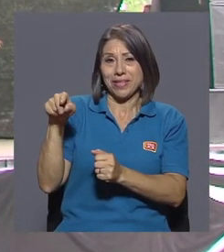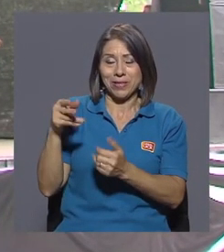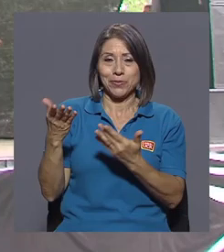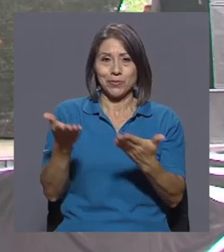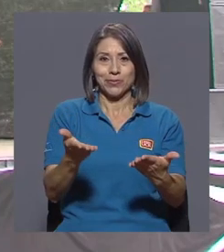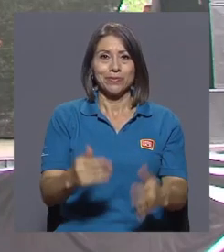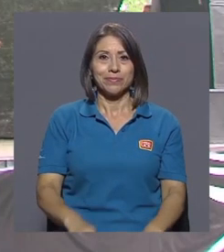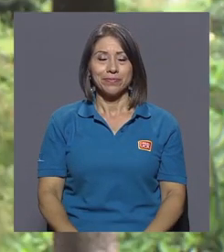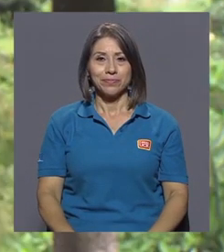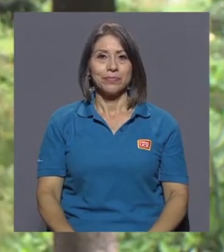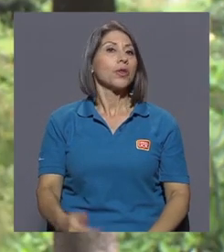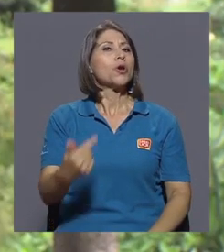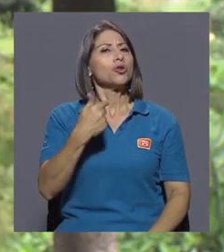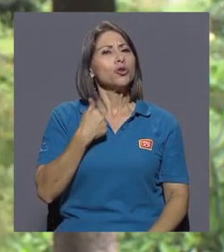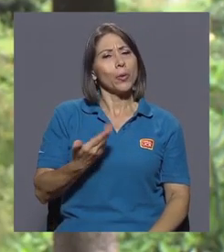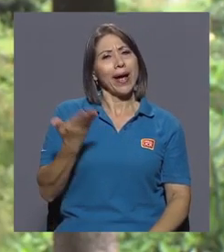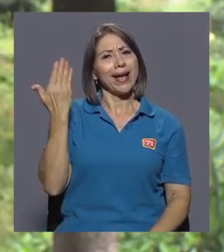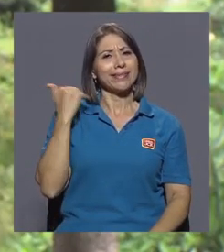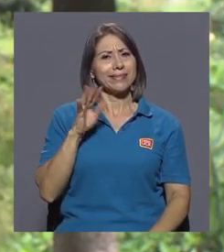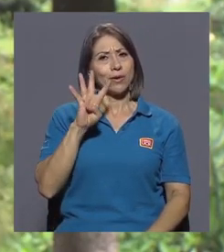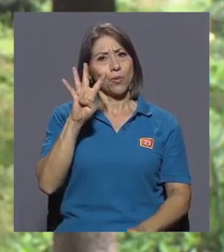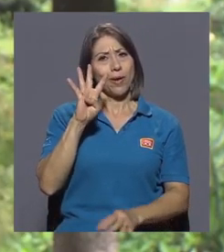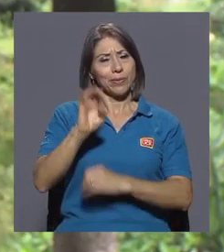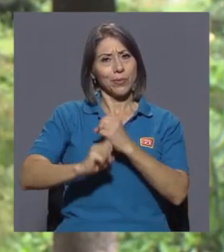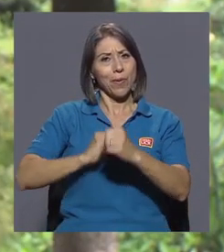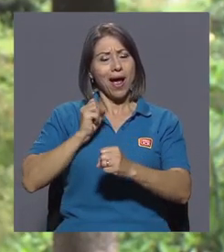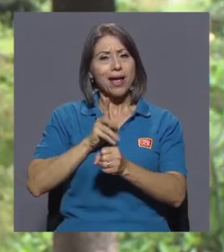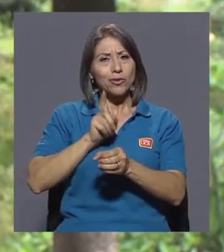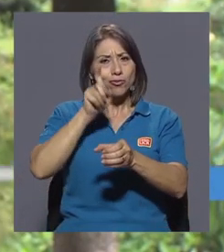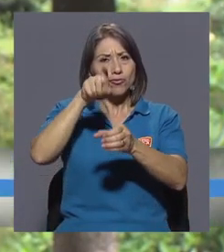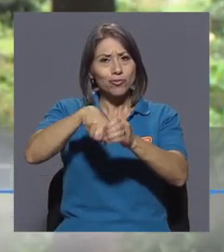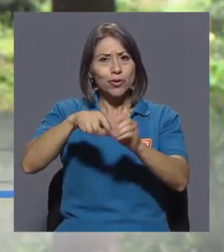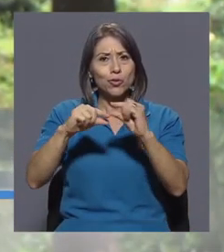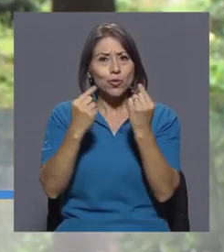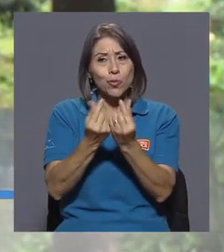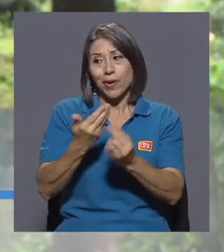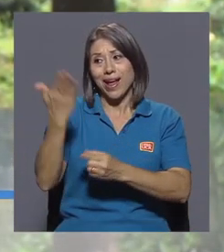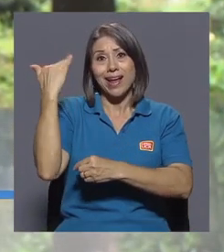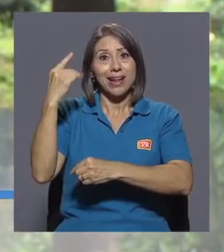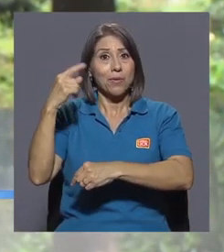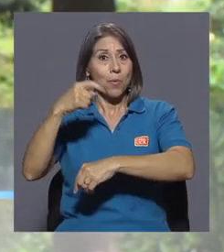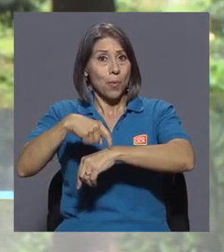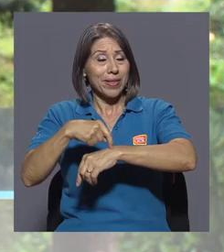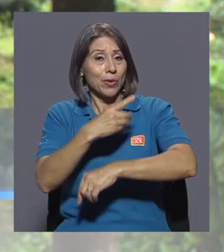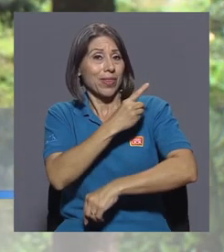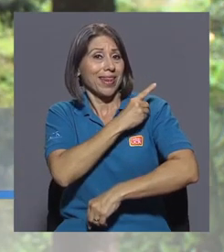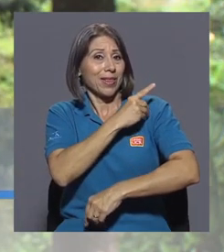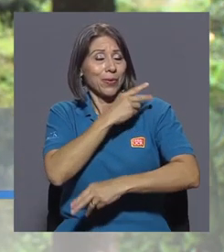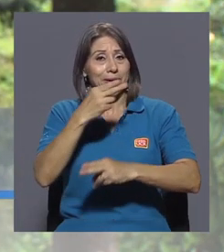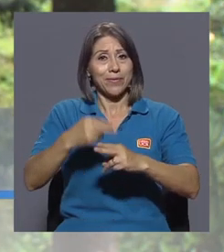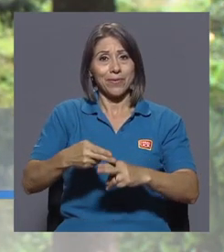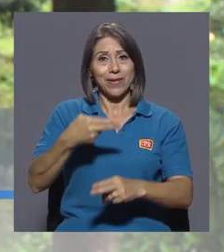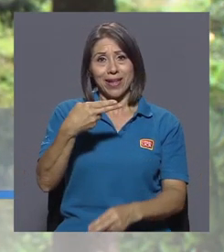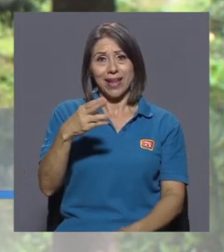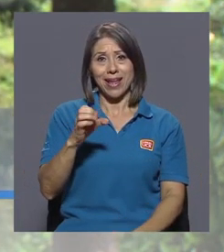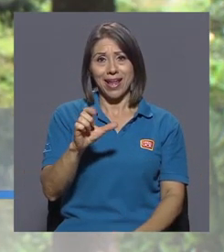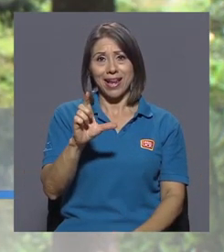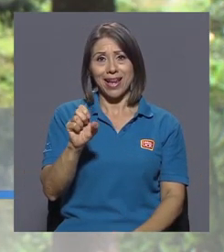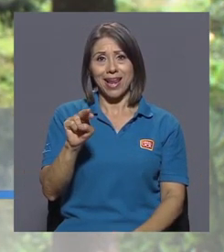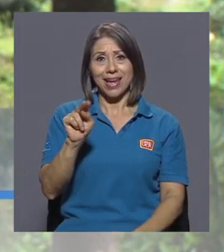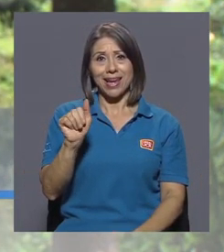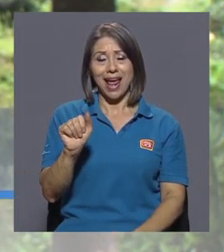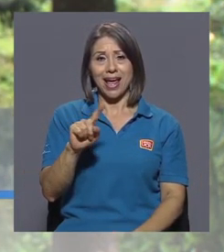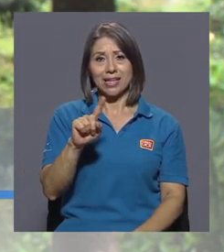yo entré hace cuatro años al grupo y en ese momentos a la directora elena zúñiga me acuerdo que